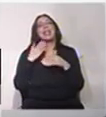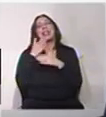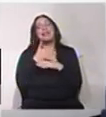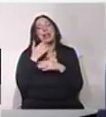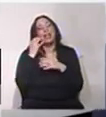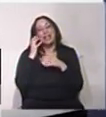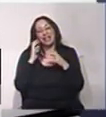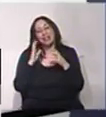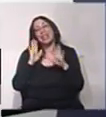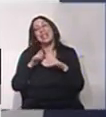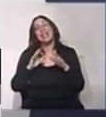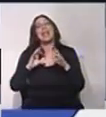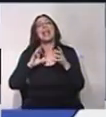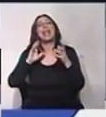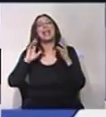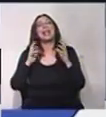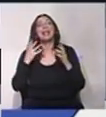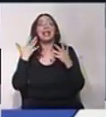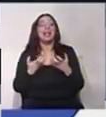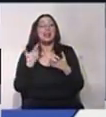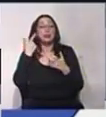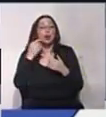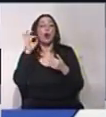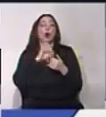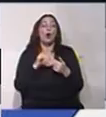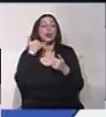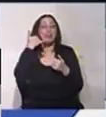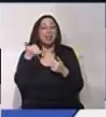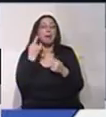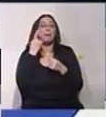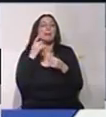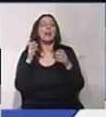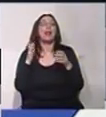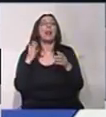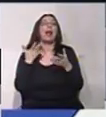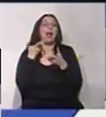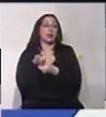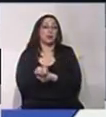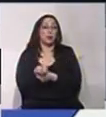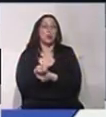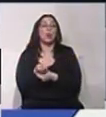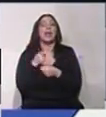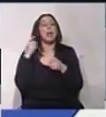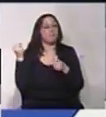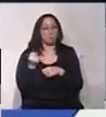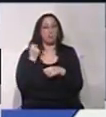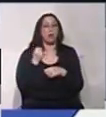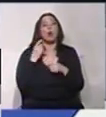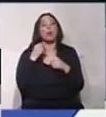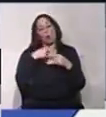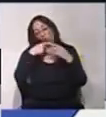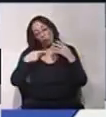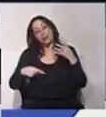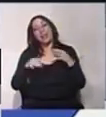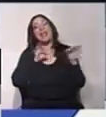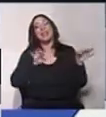atención integral a través de la línea telefónica, que es como el primer auxilio, son importantísimas como otra cantidad de